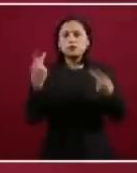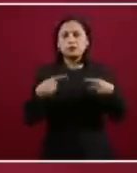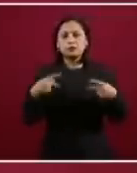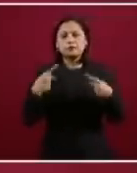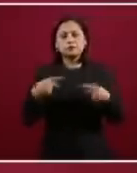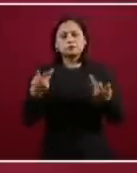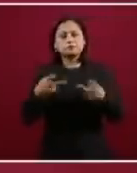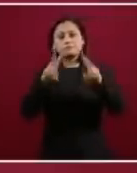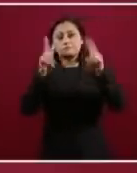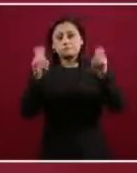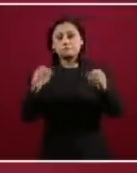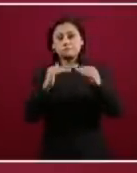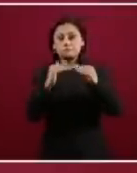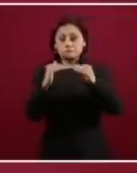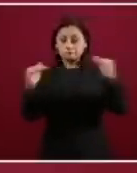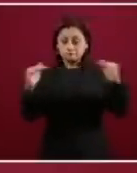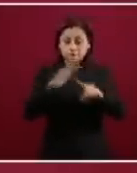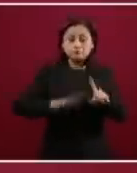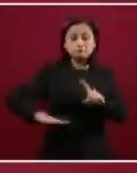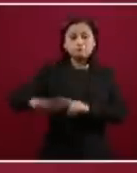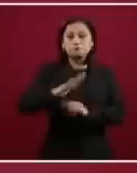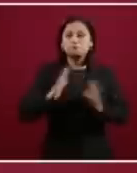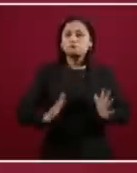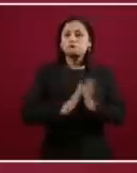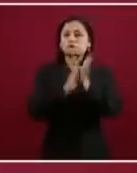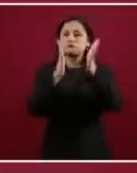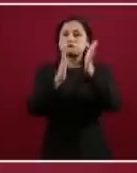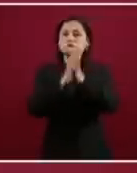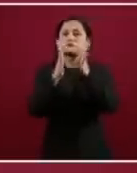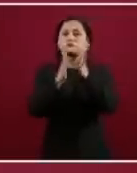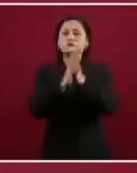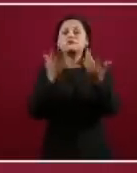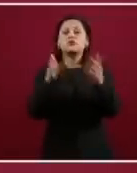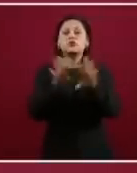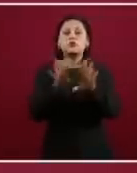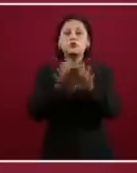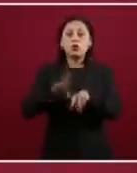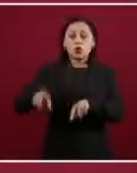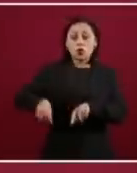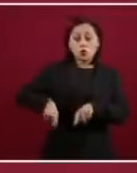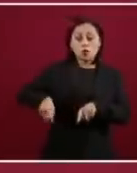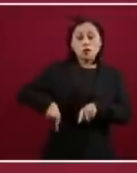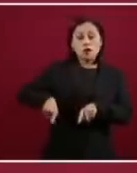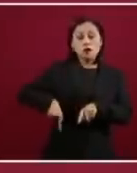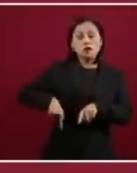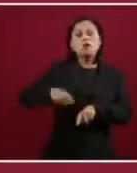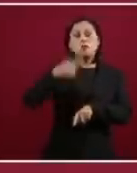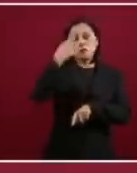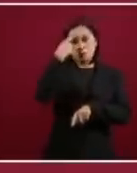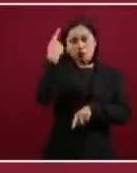lo hemos dicho, es eso, gobierno del pueblo, para el pueblo y con el pueblo.